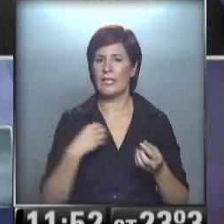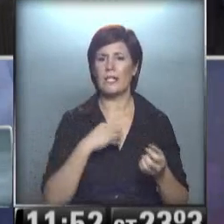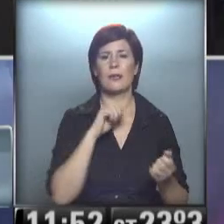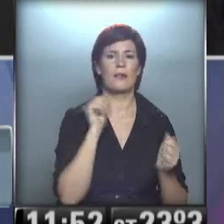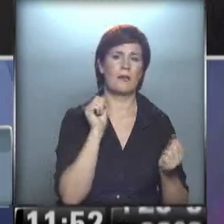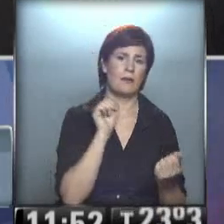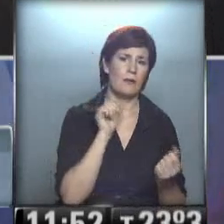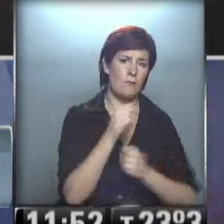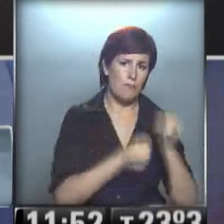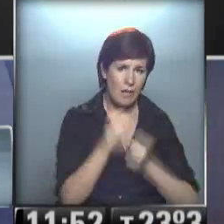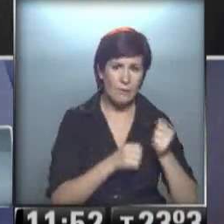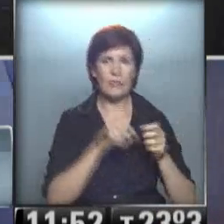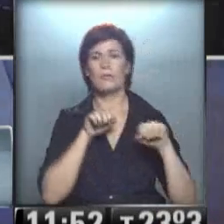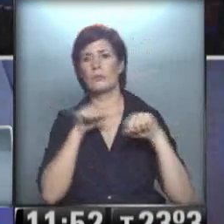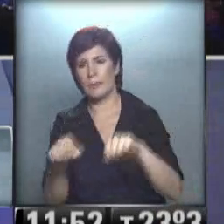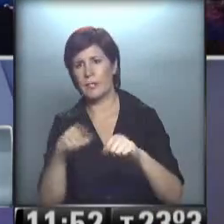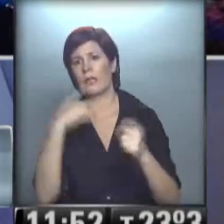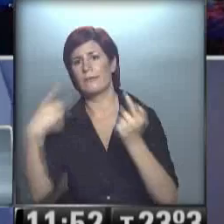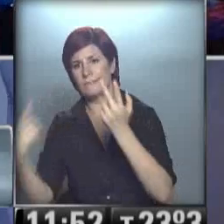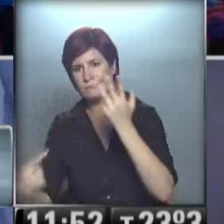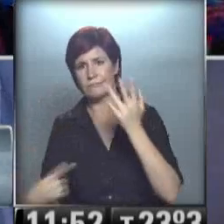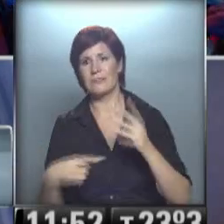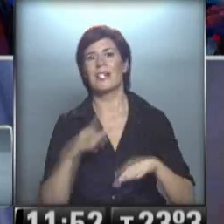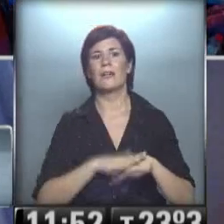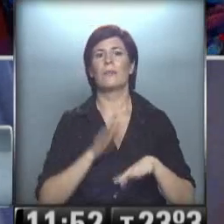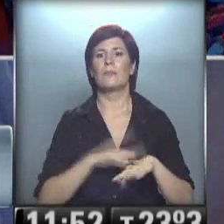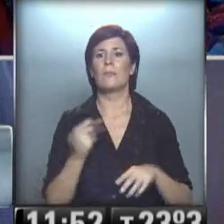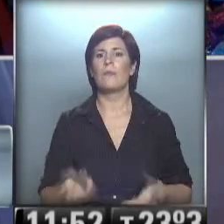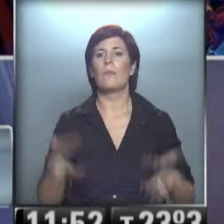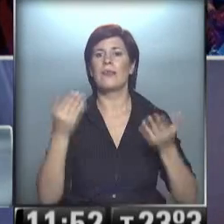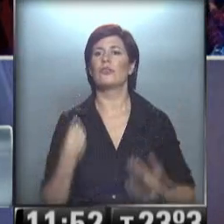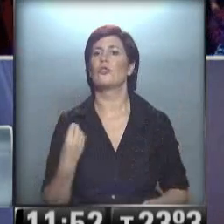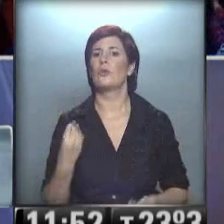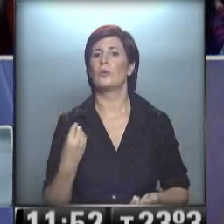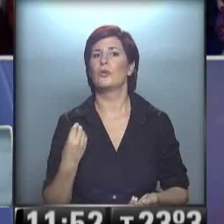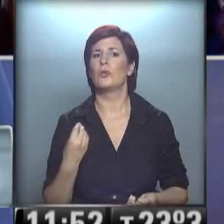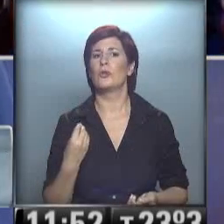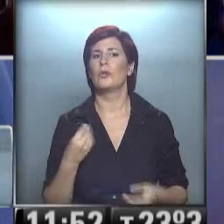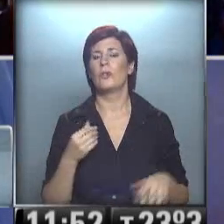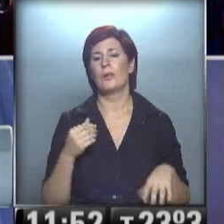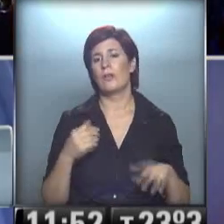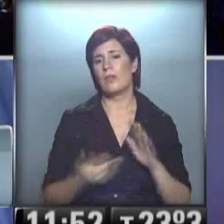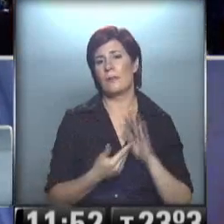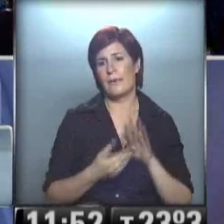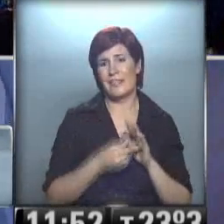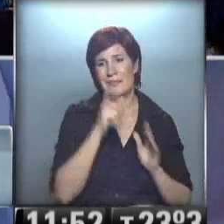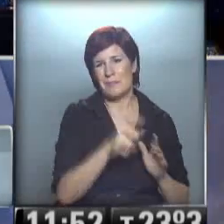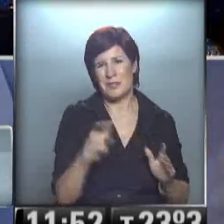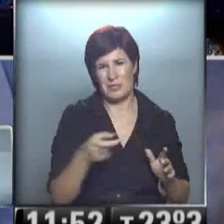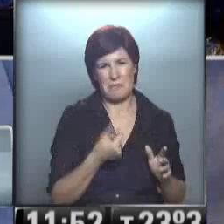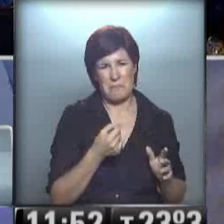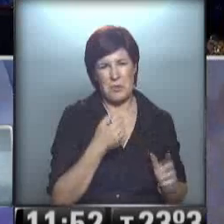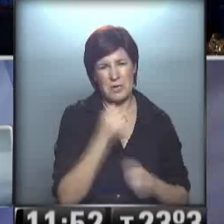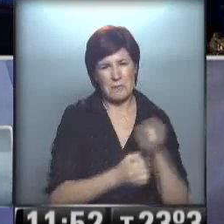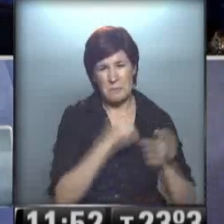los responsables de los grandes aumentos. Fíjate vos que siempre que hablan de los pequeños productores o productores de interior y los precios